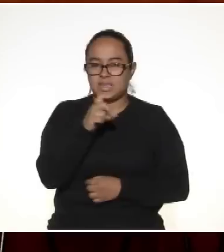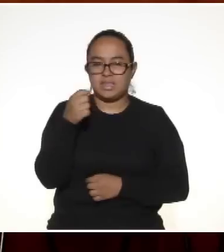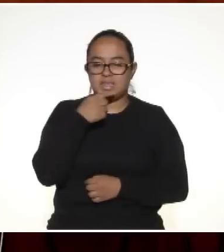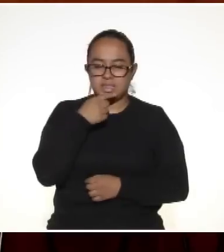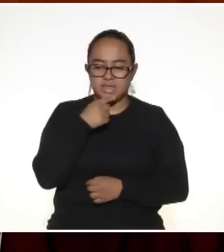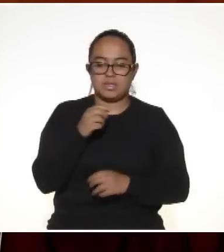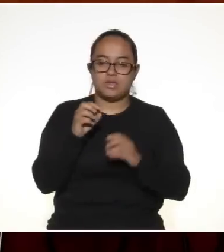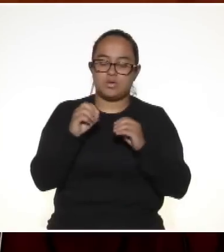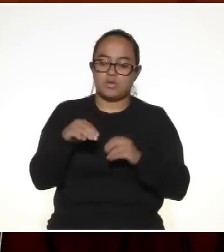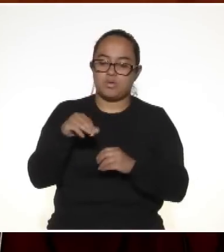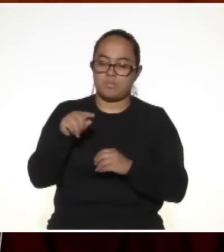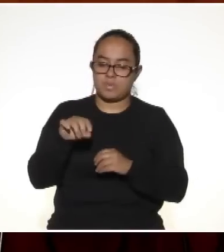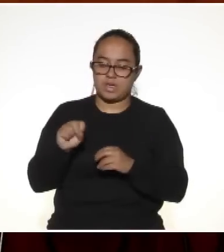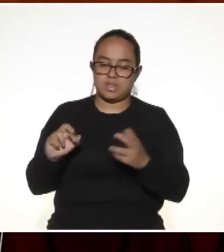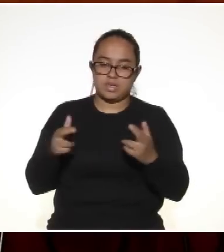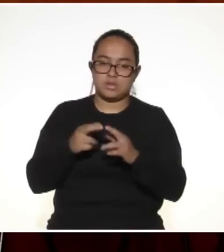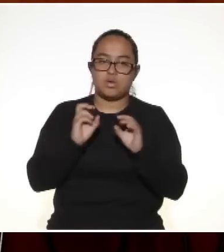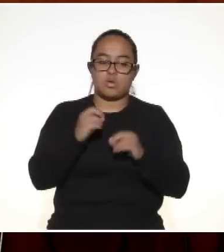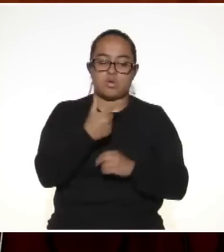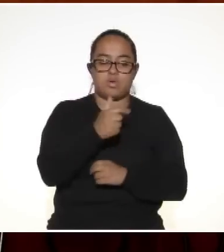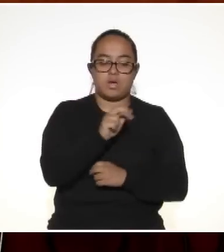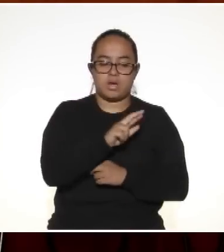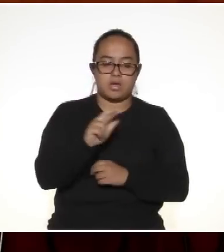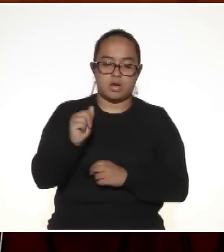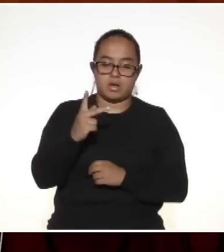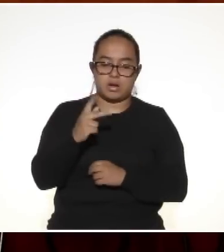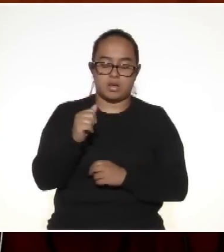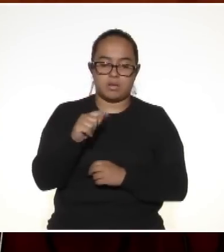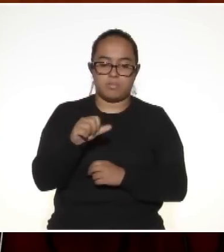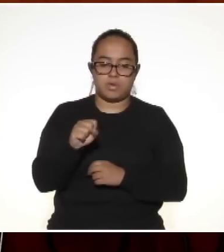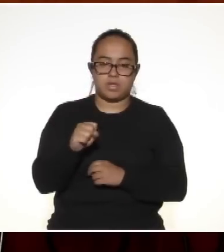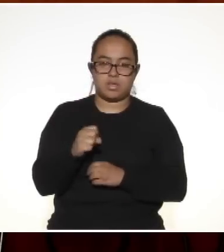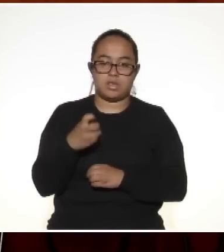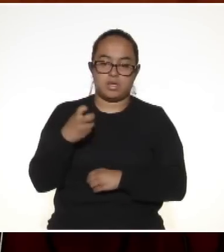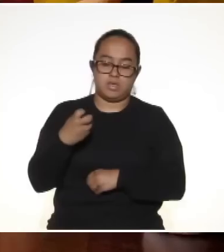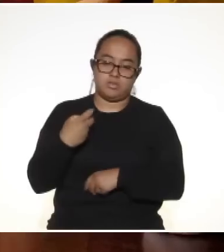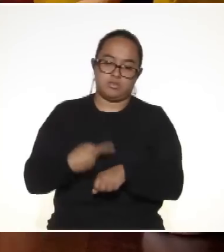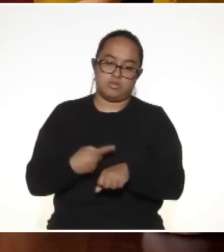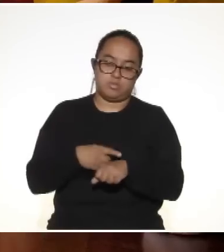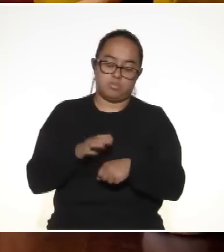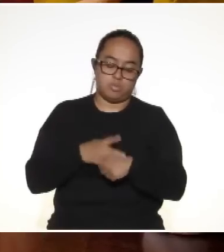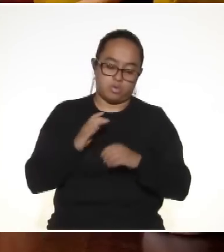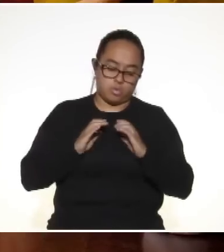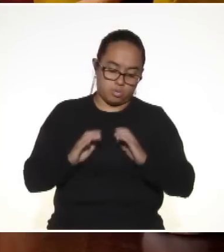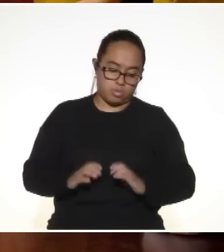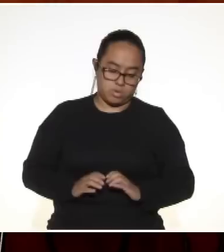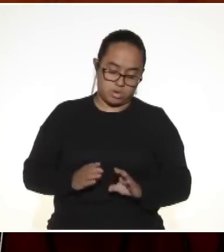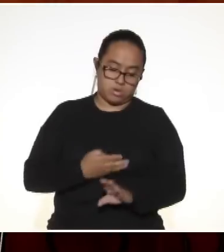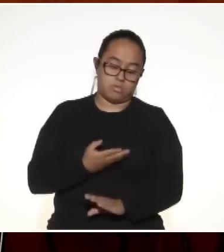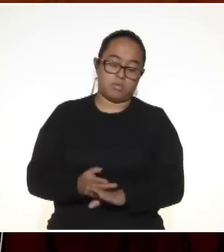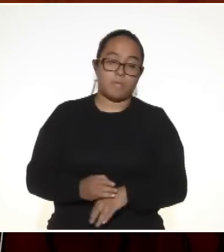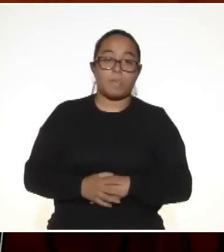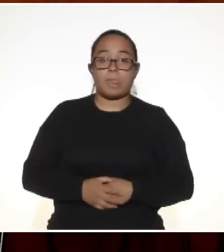la mantis religiosa, o por ejemplo garrapatas, ¿no? Los huesos son más peligrosos por enfermedad sistémica. Así es. Entonces, tratar de seguir los